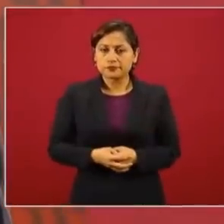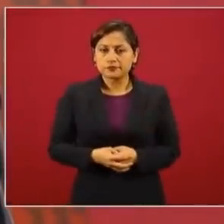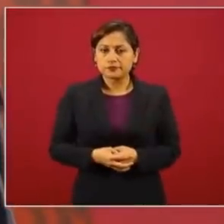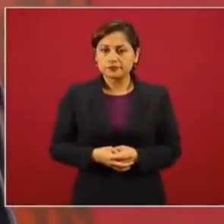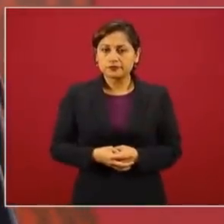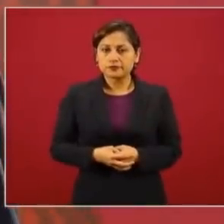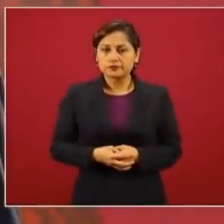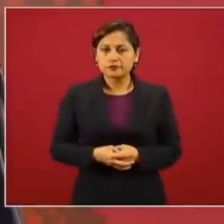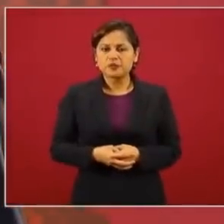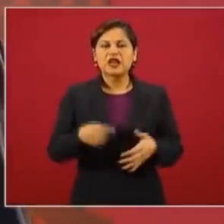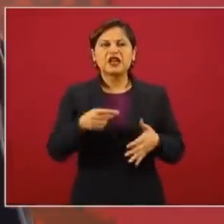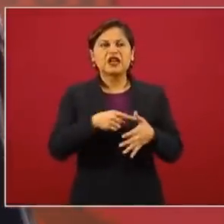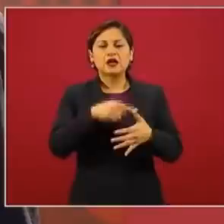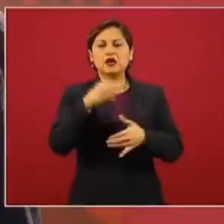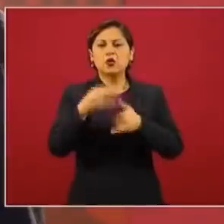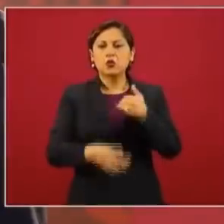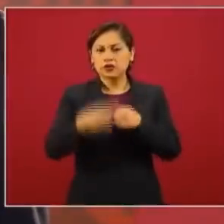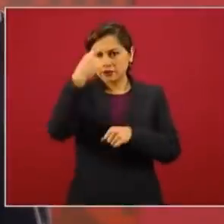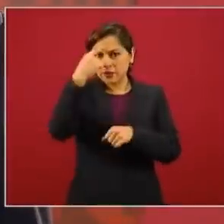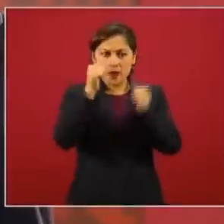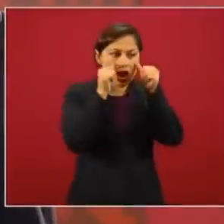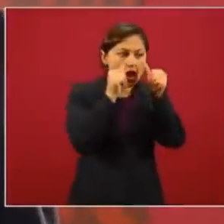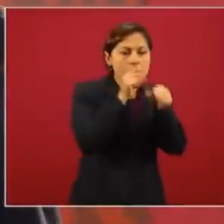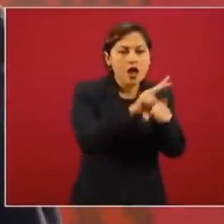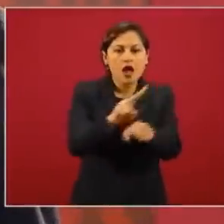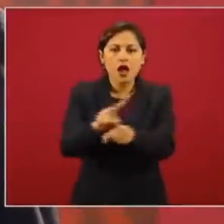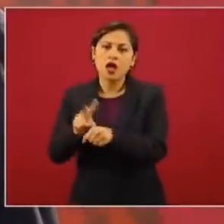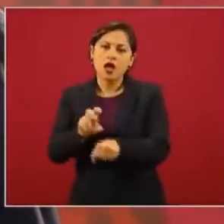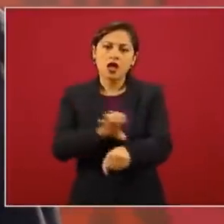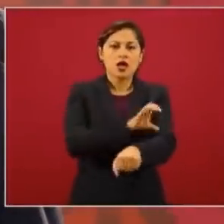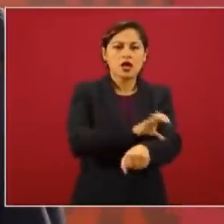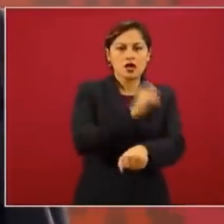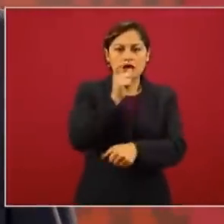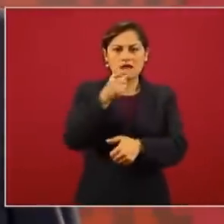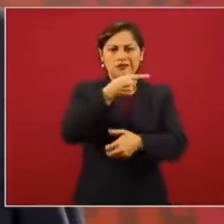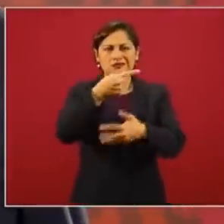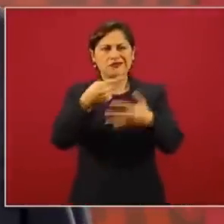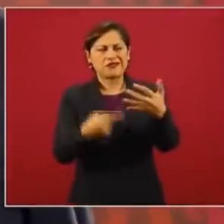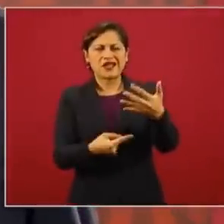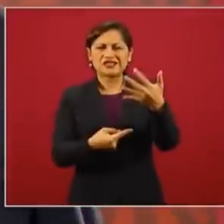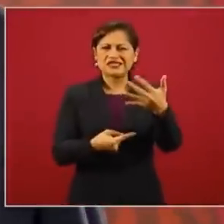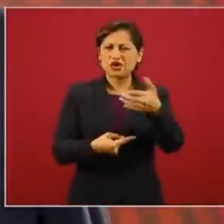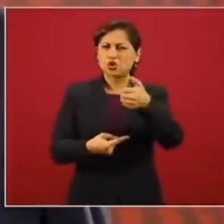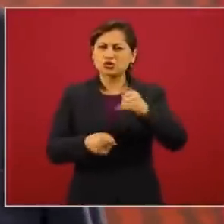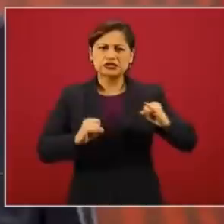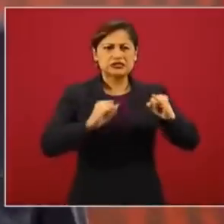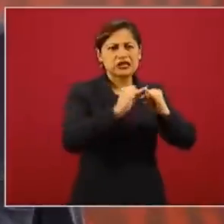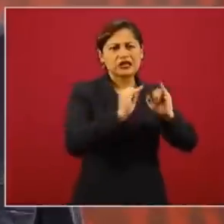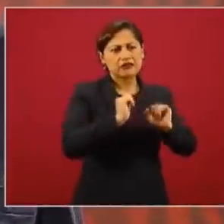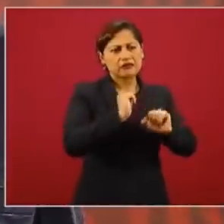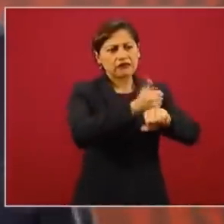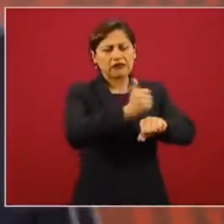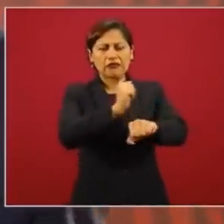encargada de la regulación de la energía eléctrica, como 5 o 6. ¿Qué no